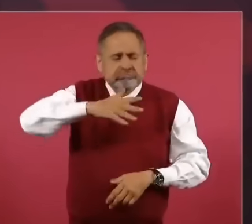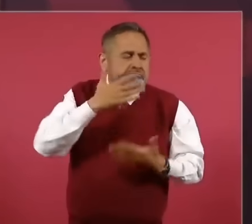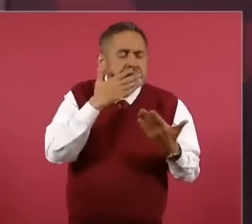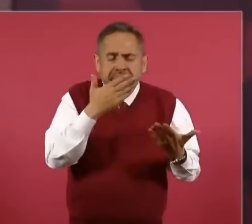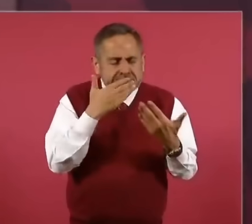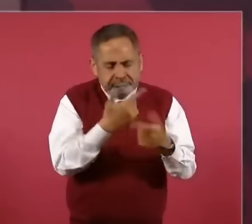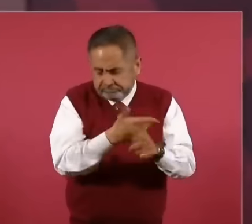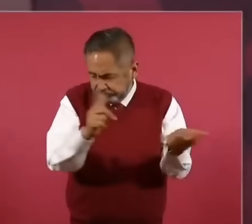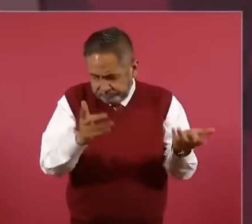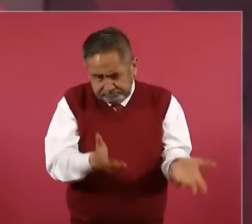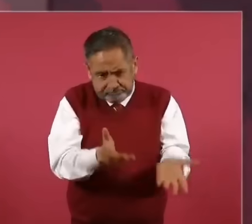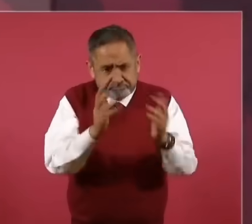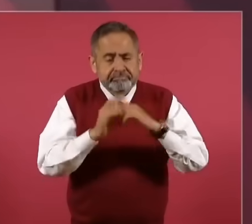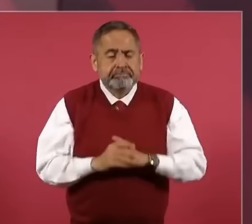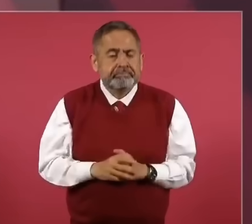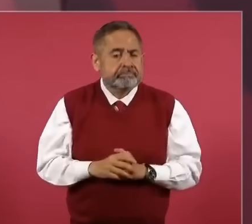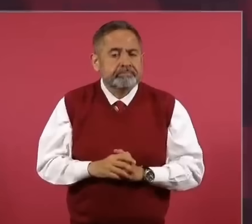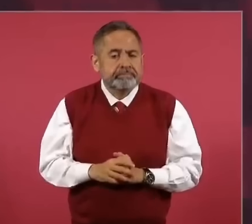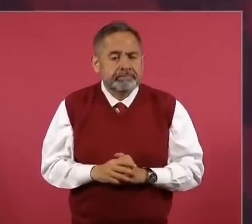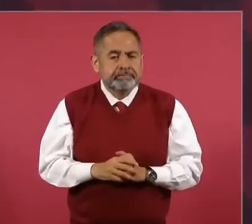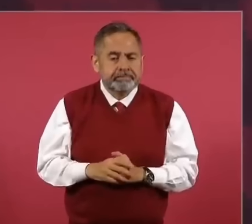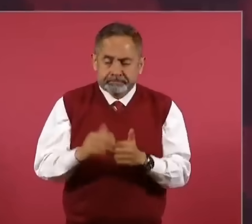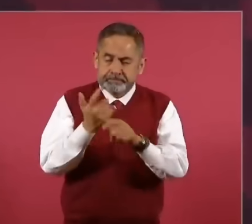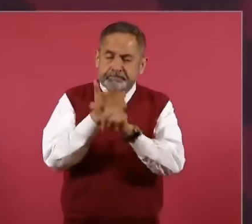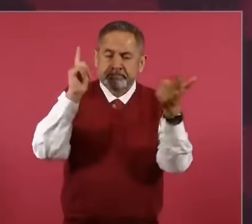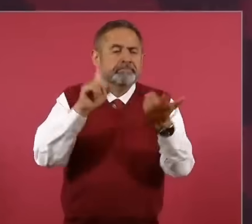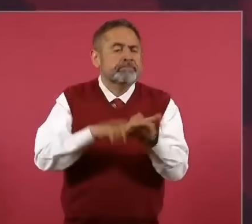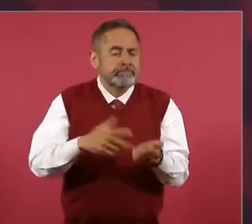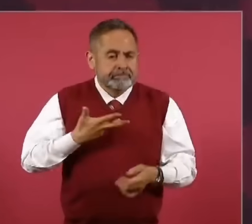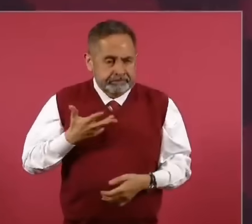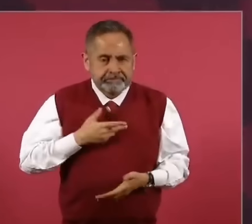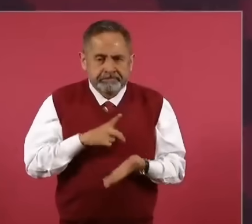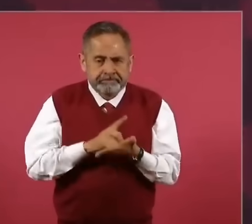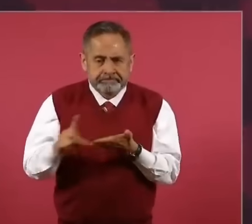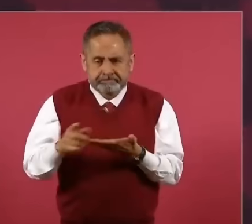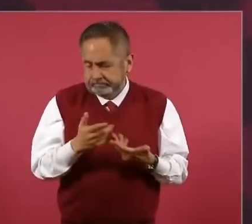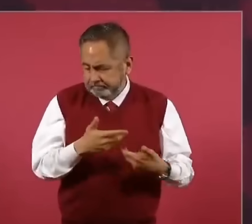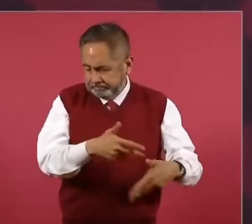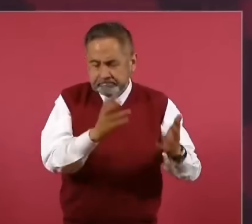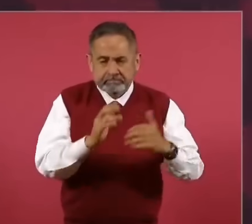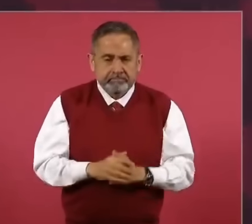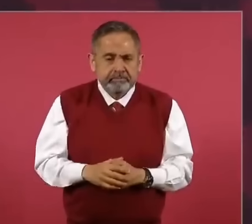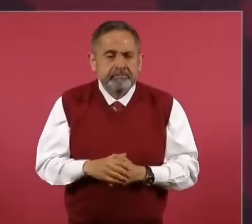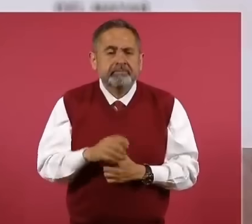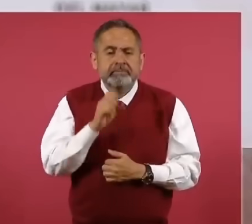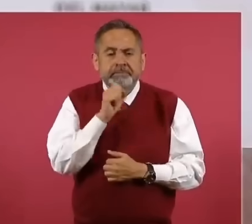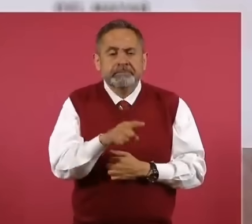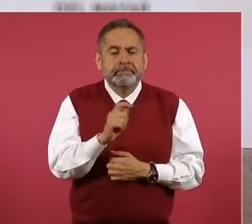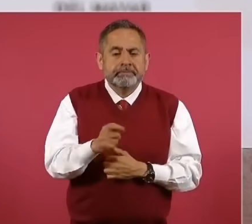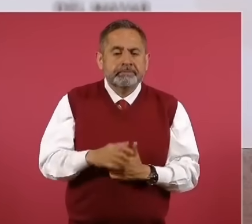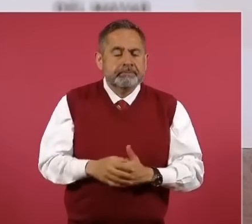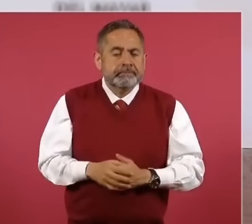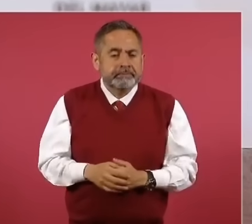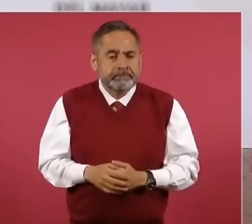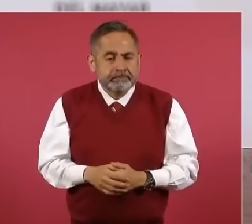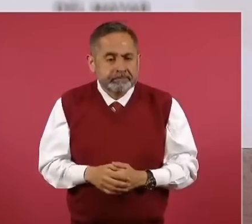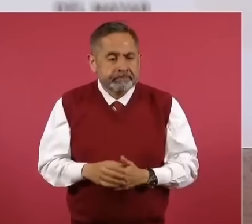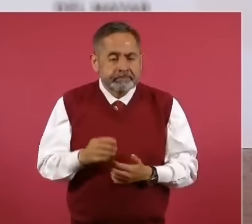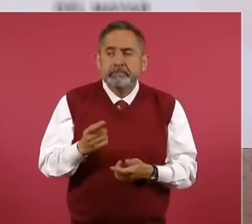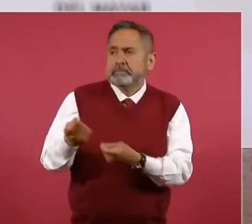algo a que tienen derecho, y además la libertad no se